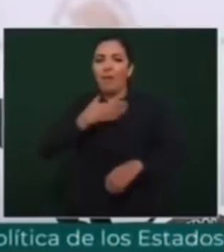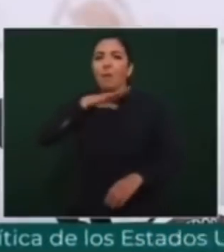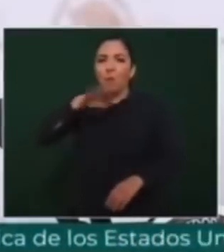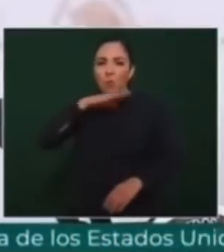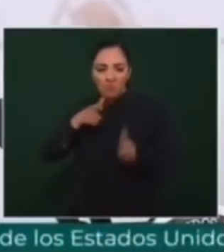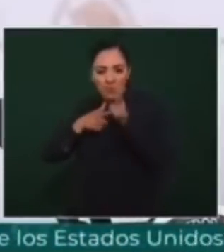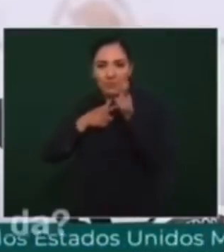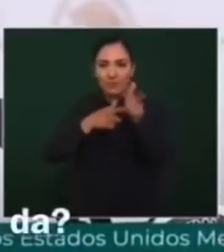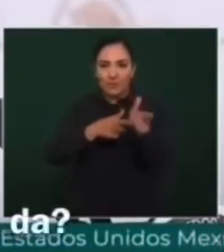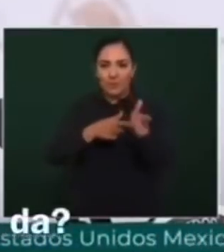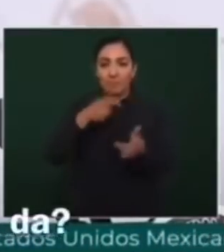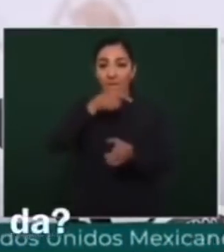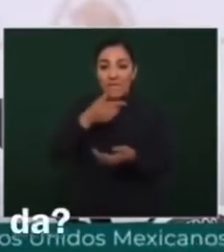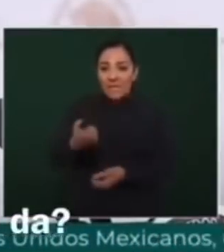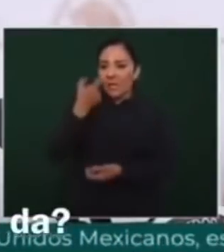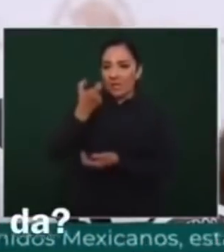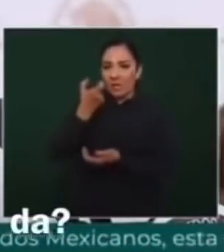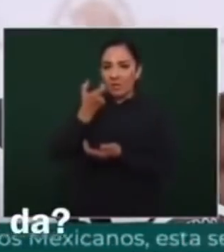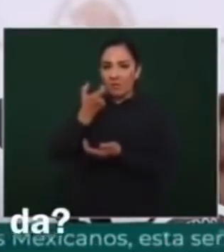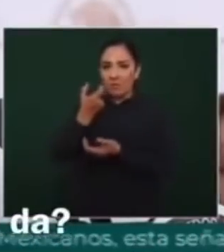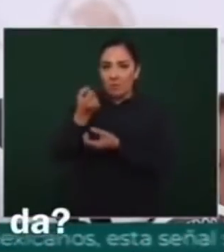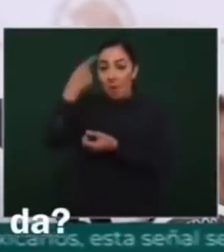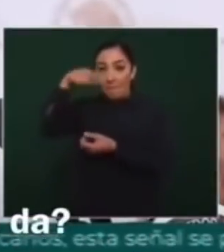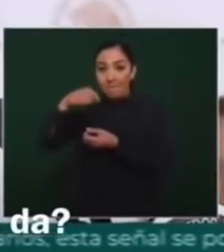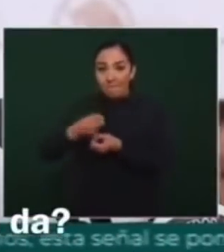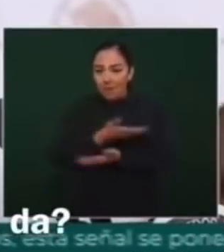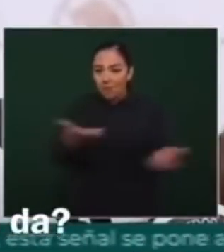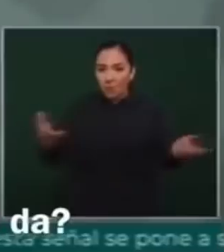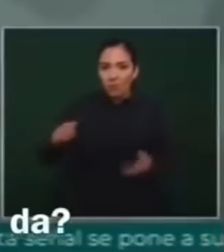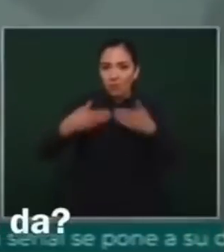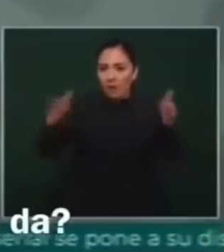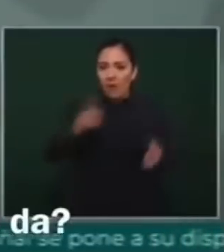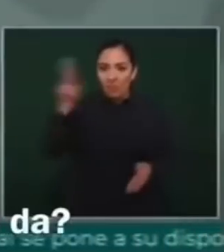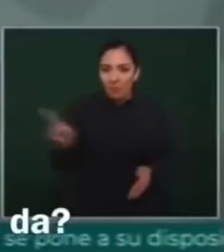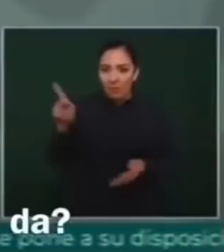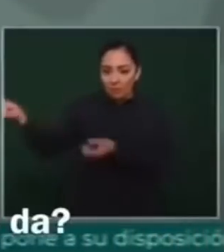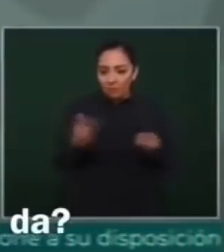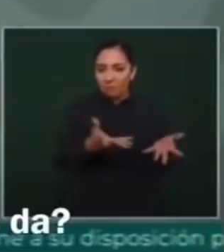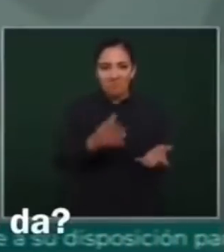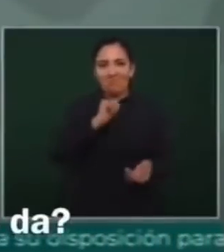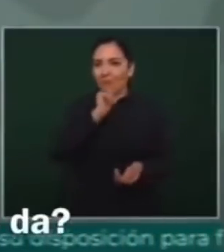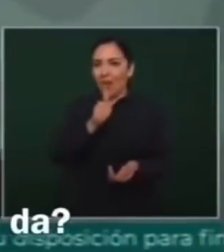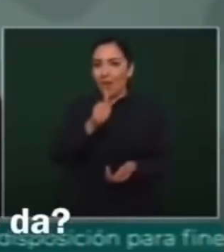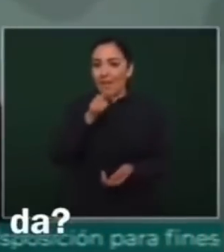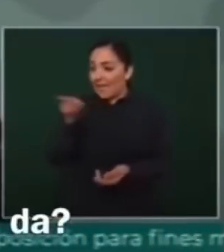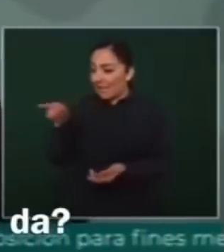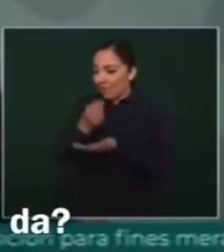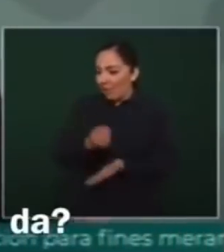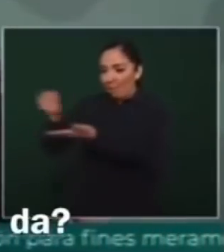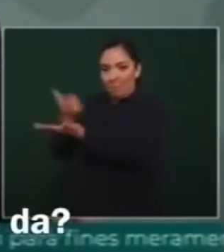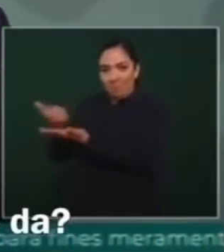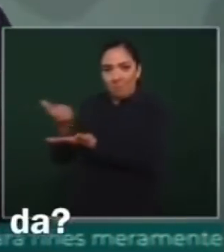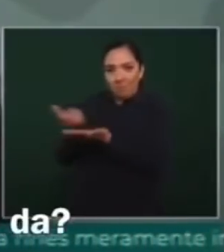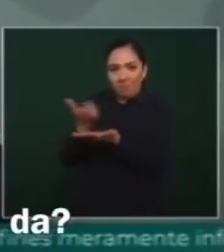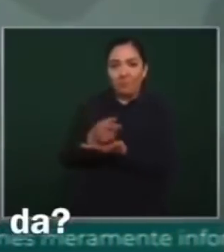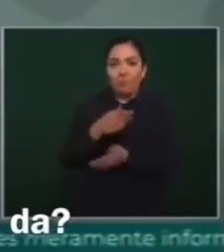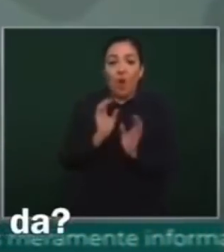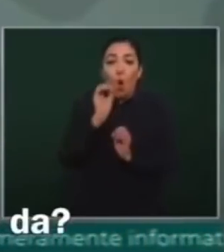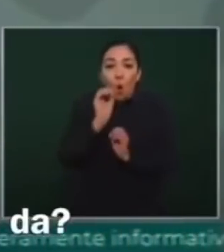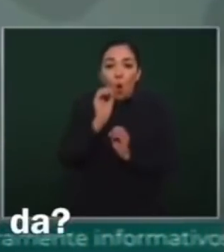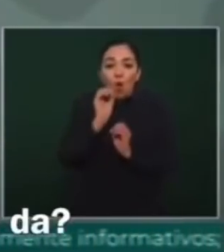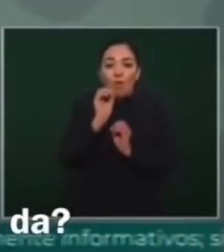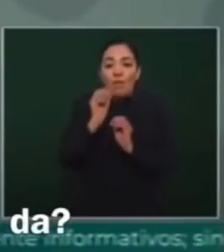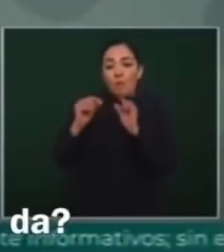dinero que deja de recibir el pueblo. Es dinero del presupuesto. O de negociaciones que se